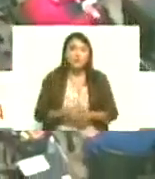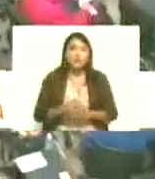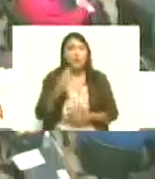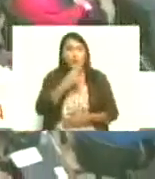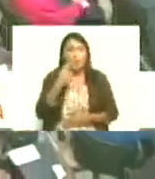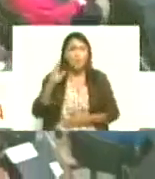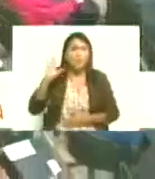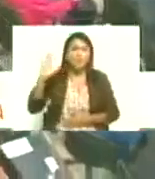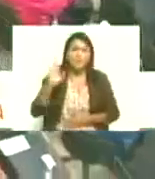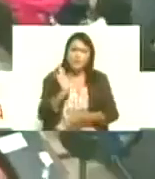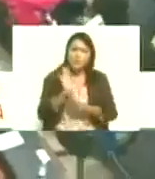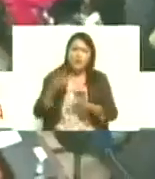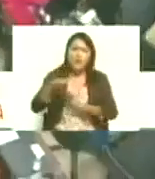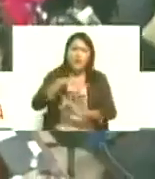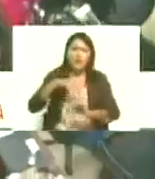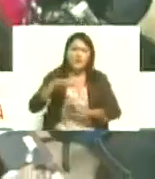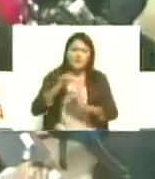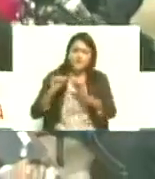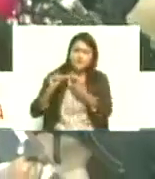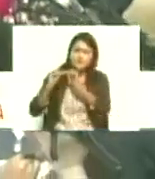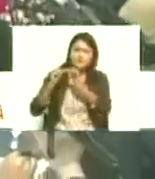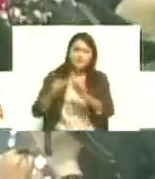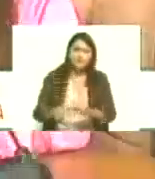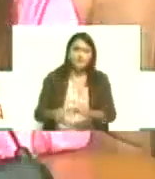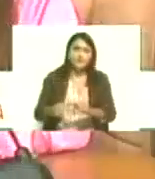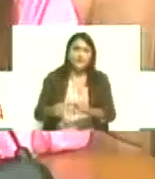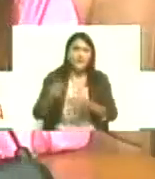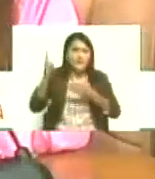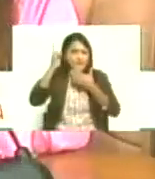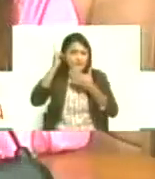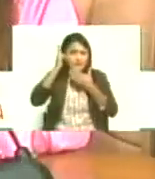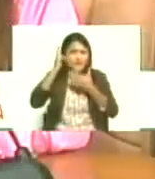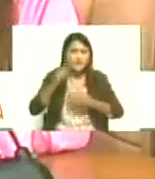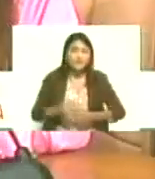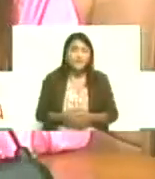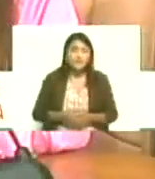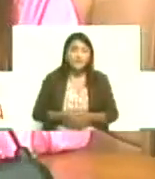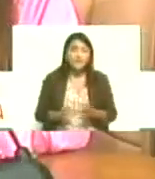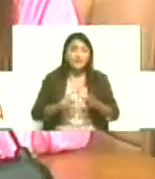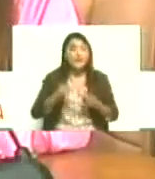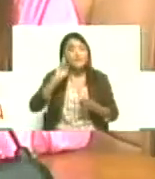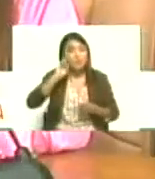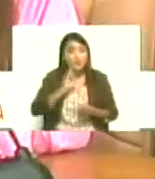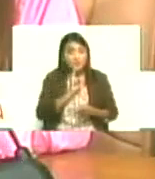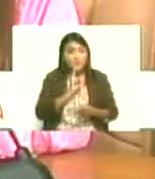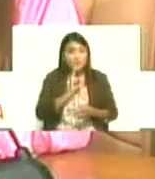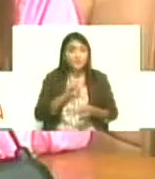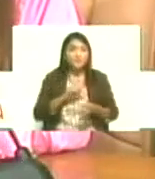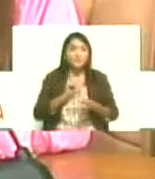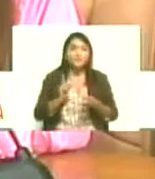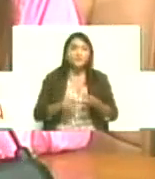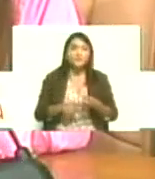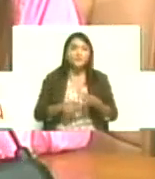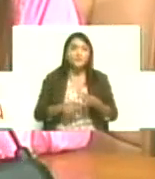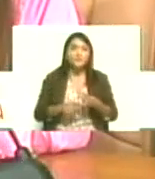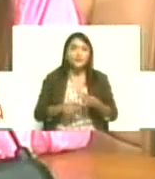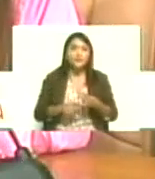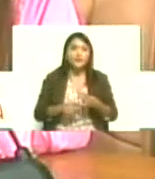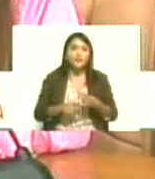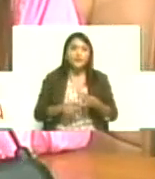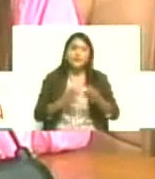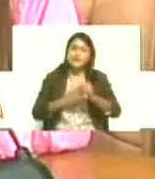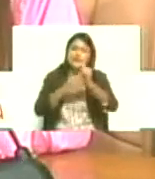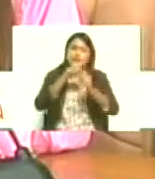comprometida con la defensa del legado de nuestros pueblos ancestrales, nuestro padre el libertador Simón Bolívar, héroes de